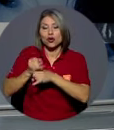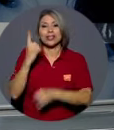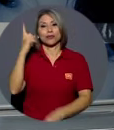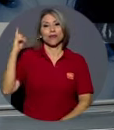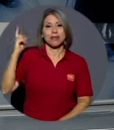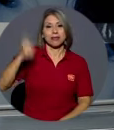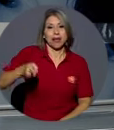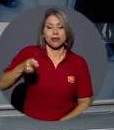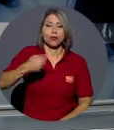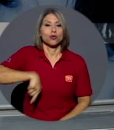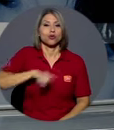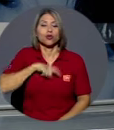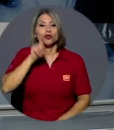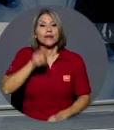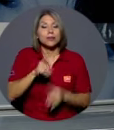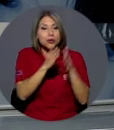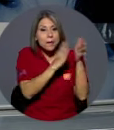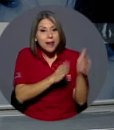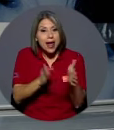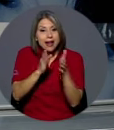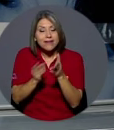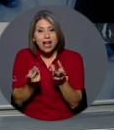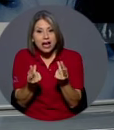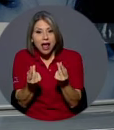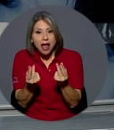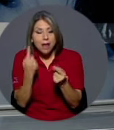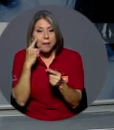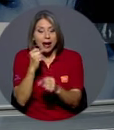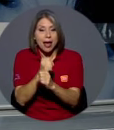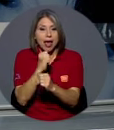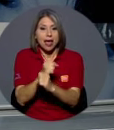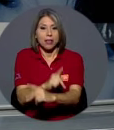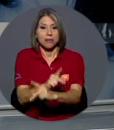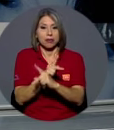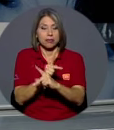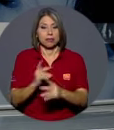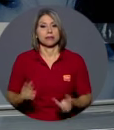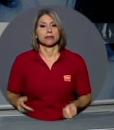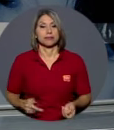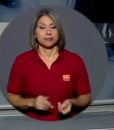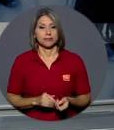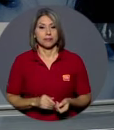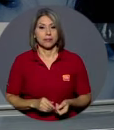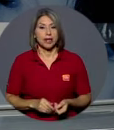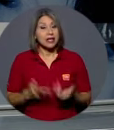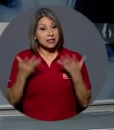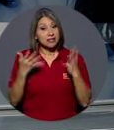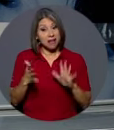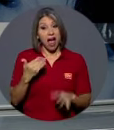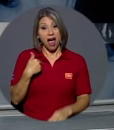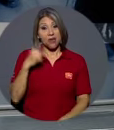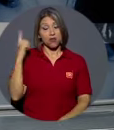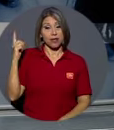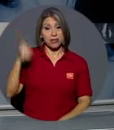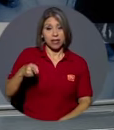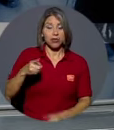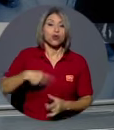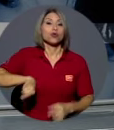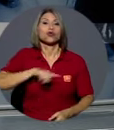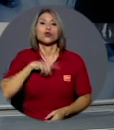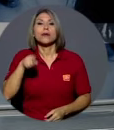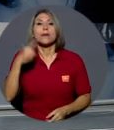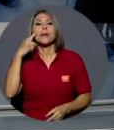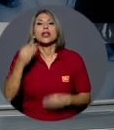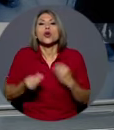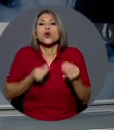mandato, tenemos que planificar recursos para trabajar en el tema de la prevención. Entonces, ahí está ya el mandato, y lo que tenemos que ir haciendo